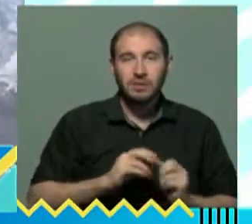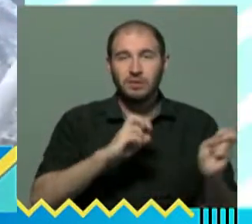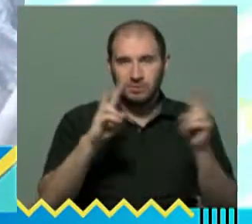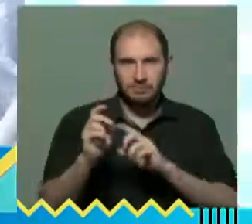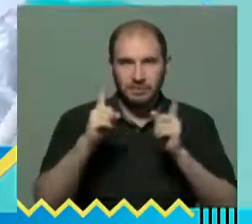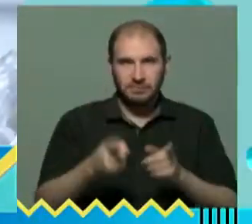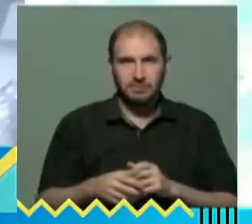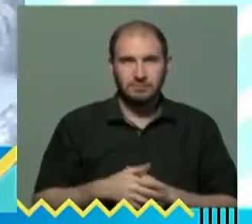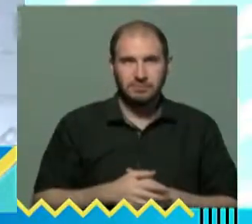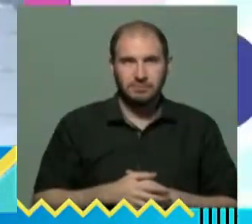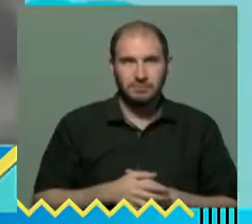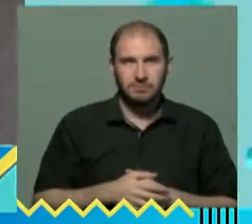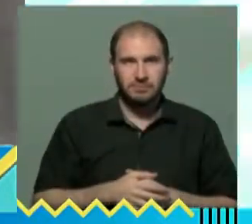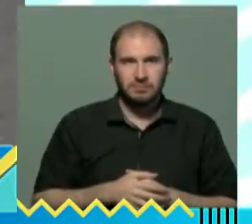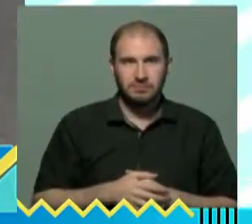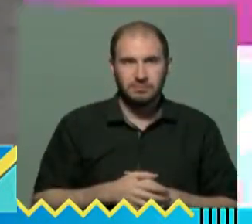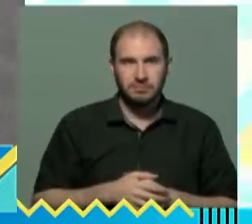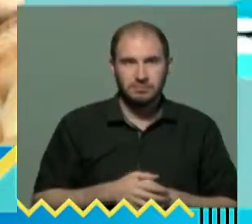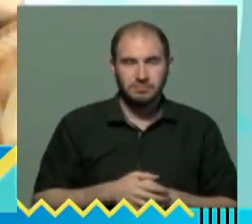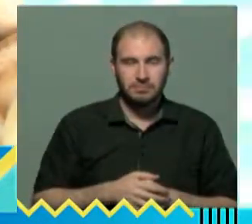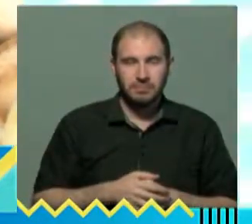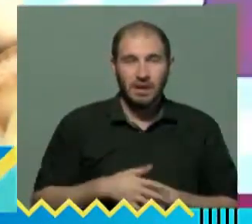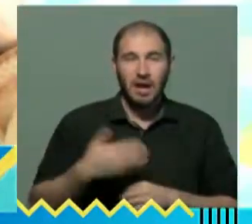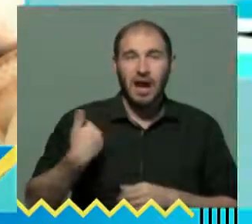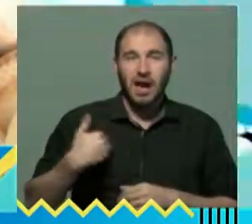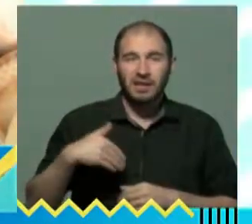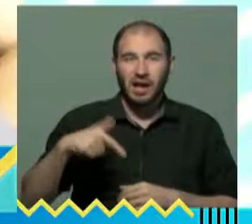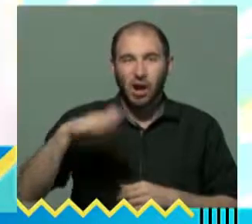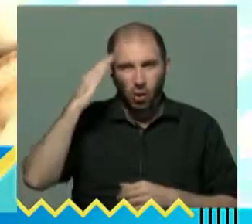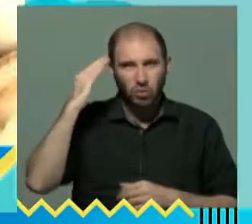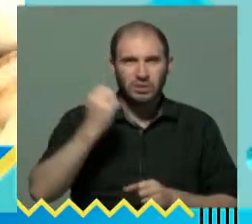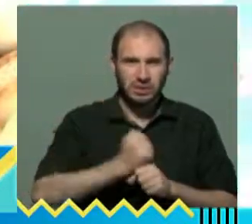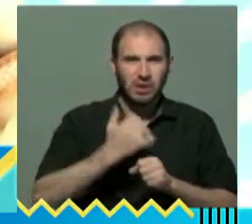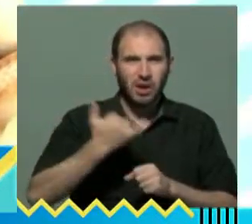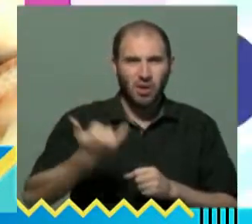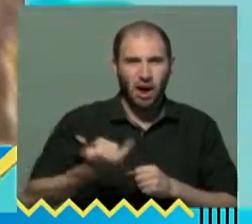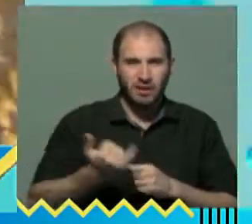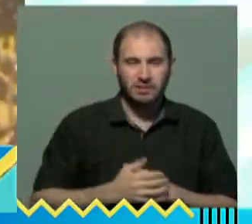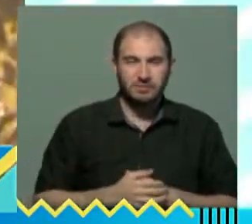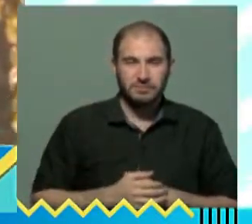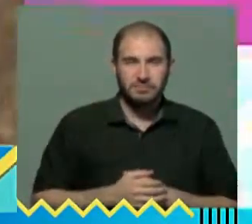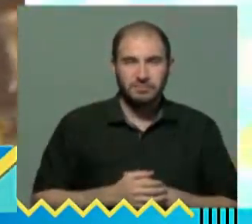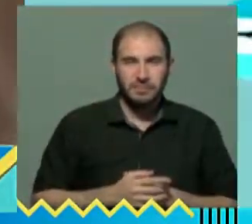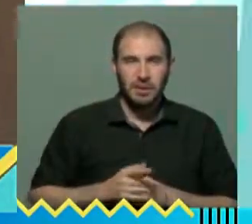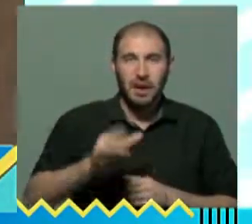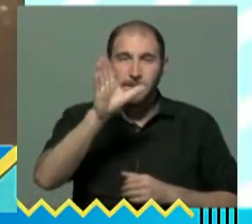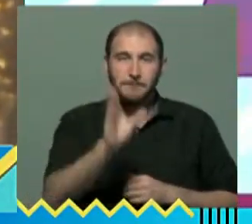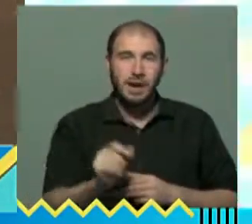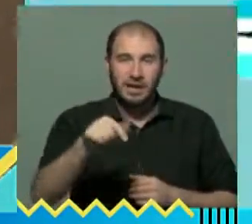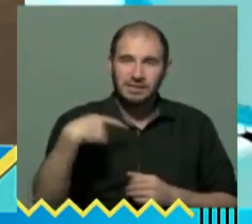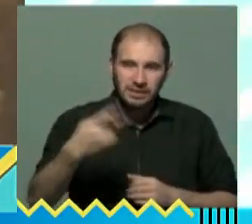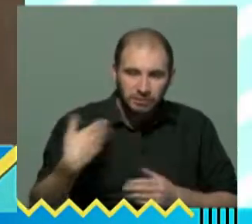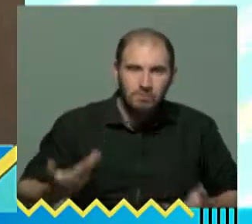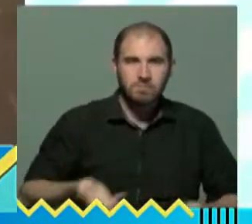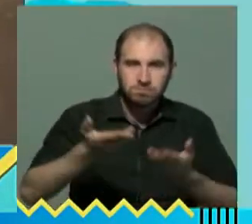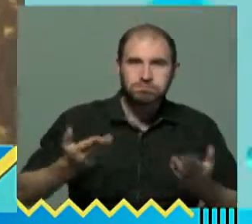parte, creo que la Argentina tiene una cultura del trabajo, me parece, ¿no? Por eso nuestro país siempre ha podido levantarse